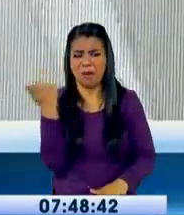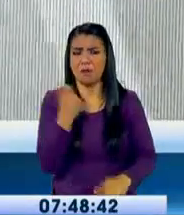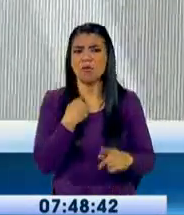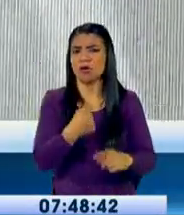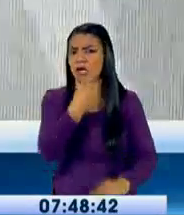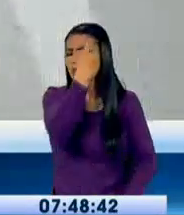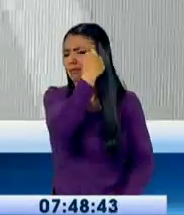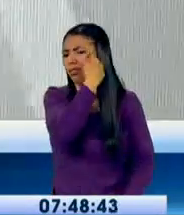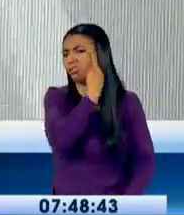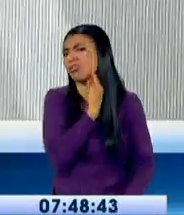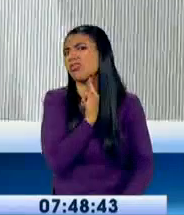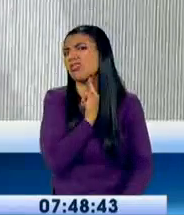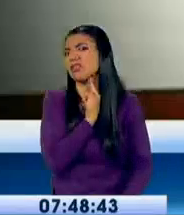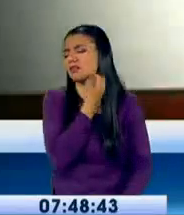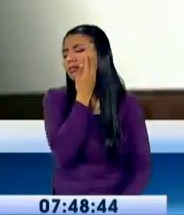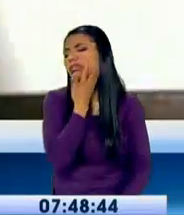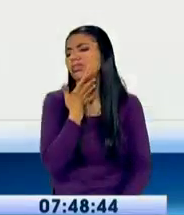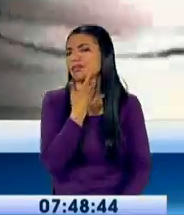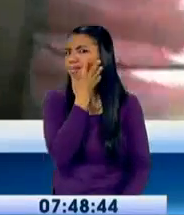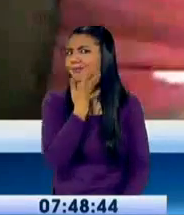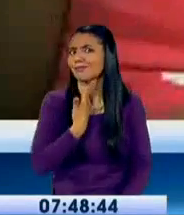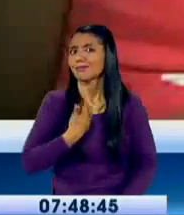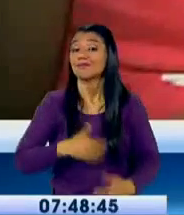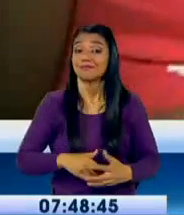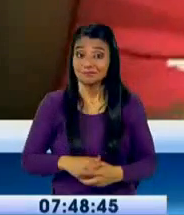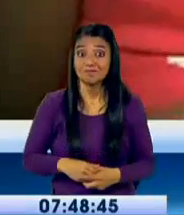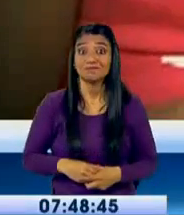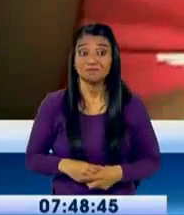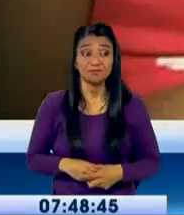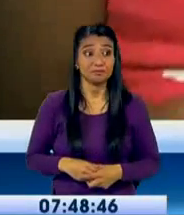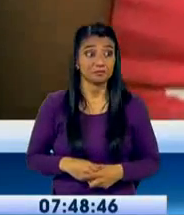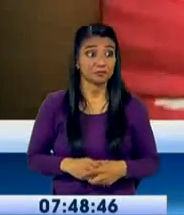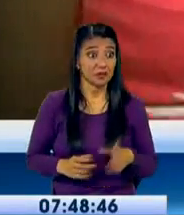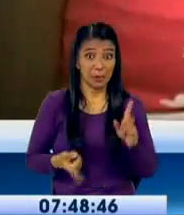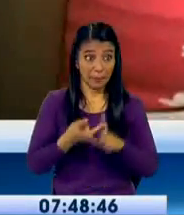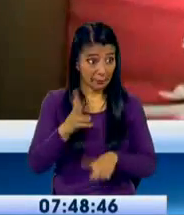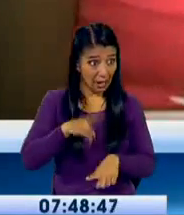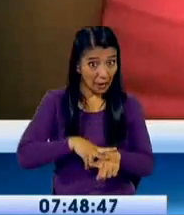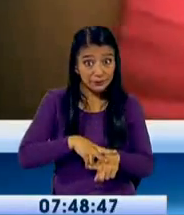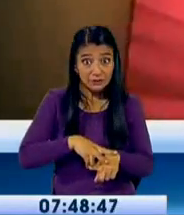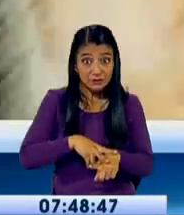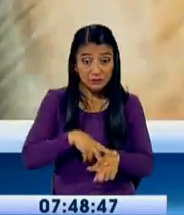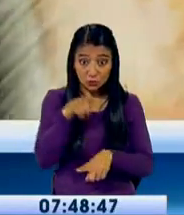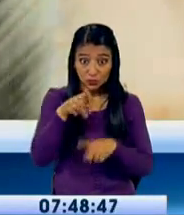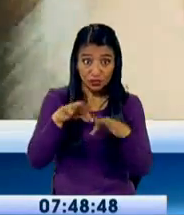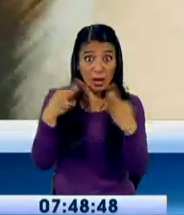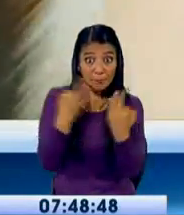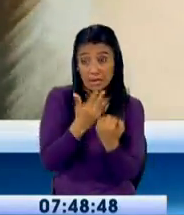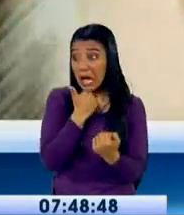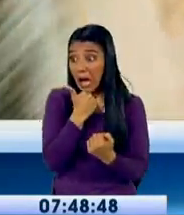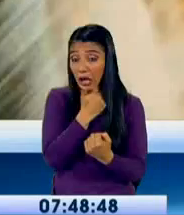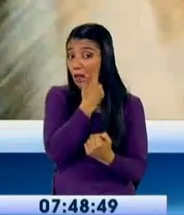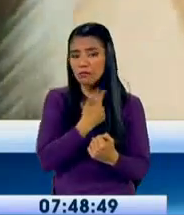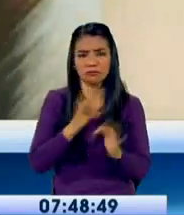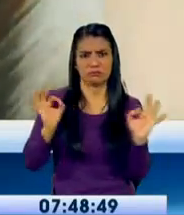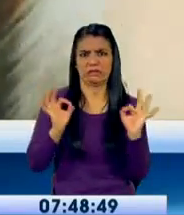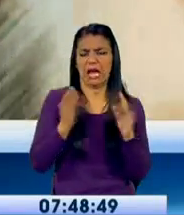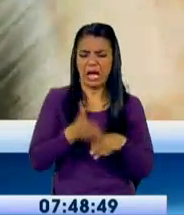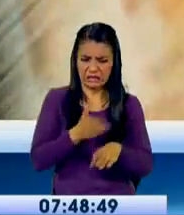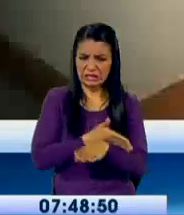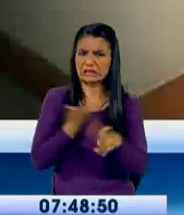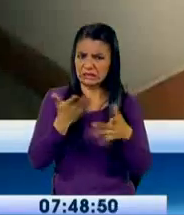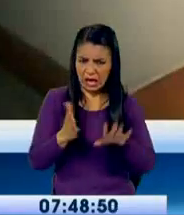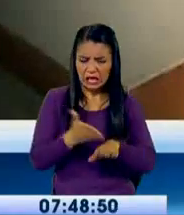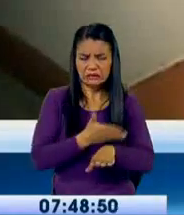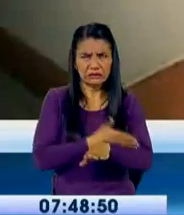cara completamente cortada. Asegura que no es la primera vez que recibe la familia este tipo de agresiones, pues